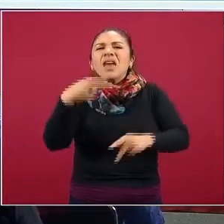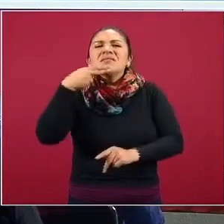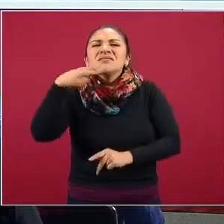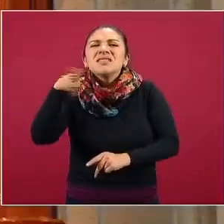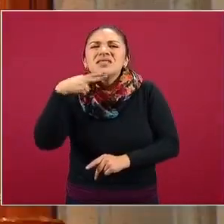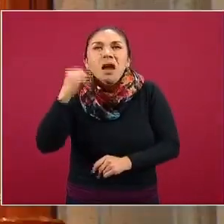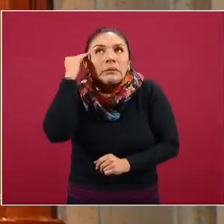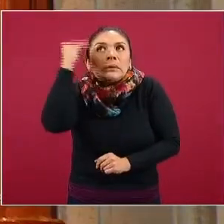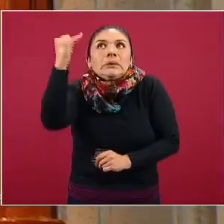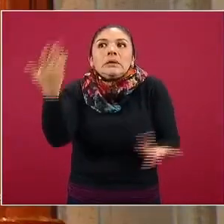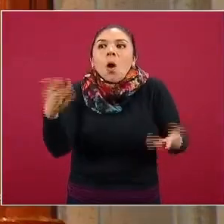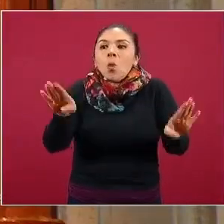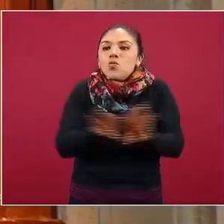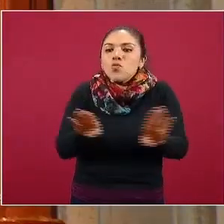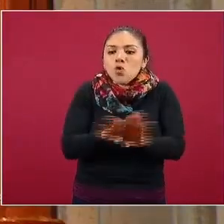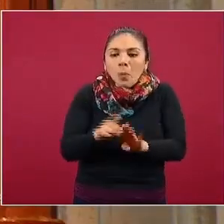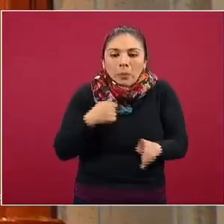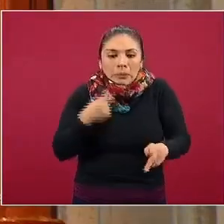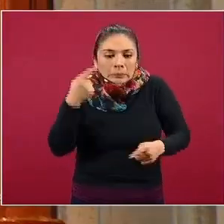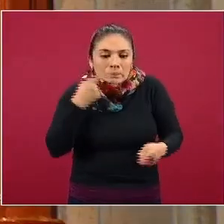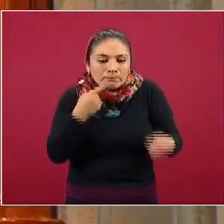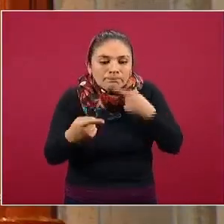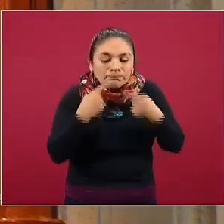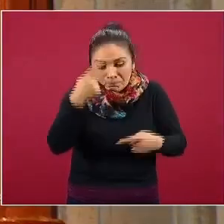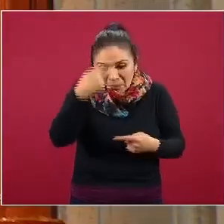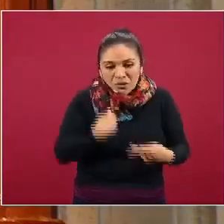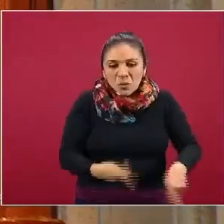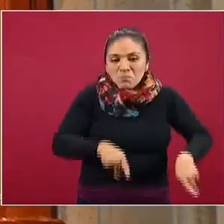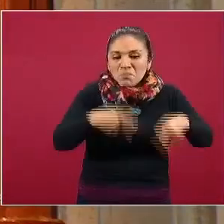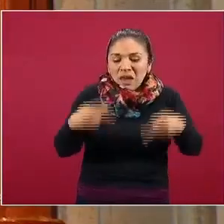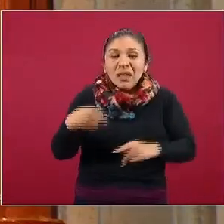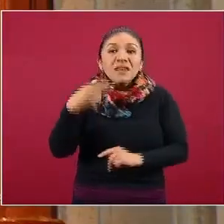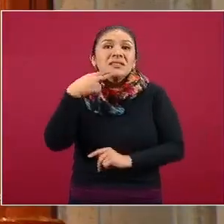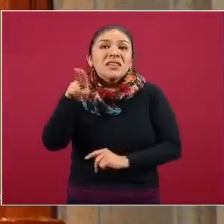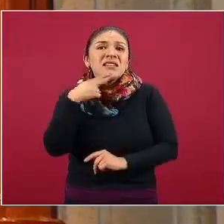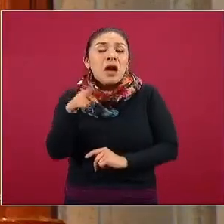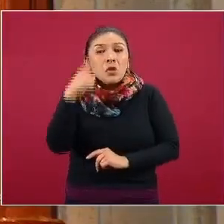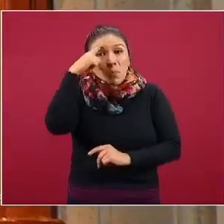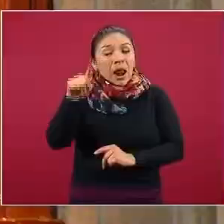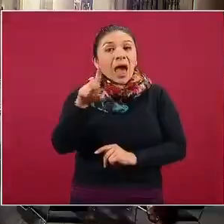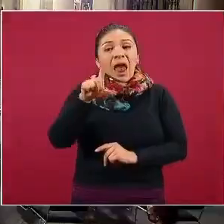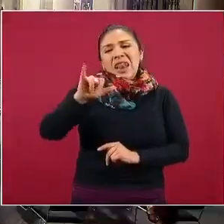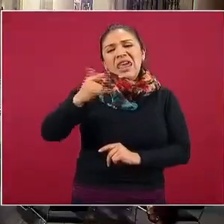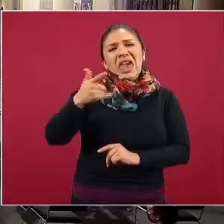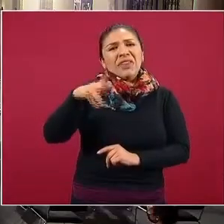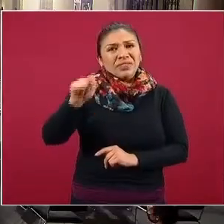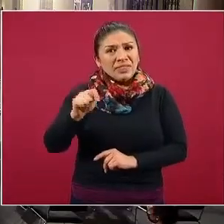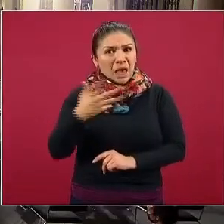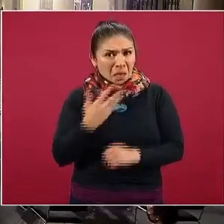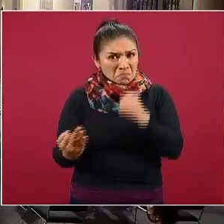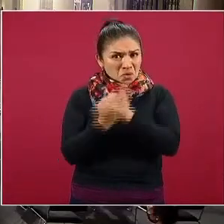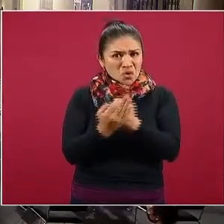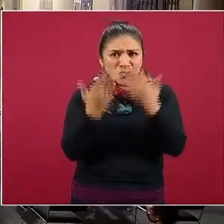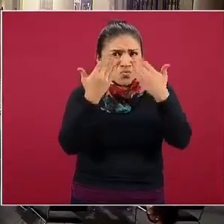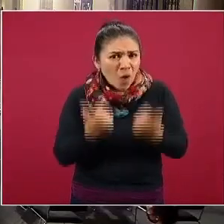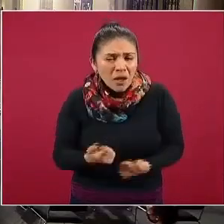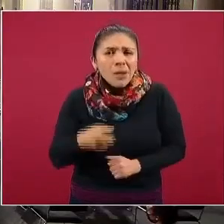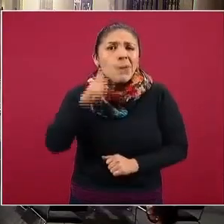en relación a diferentes formas de tabaco, cigarros light, que no tiene nada de protección,